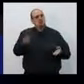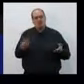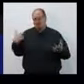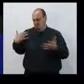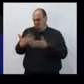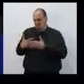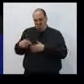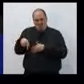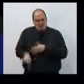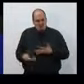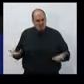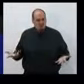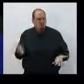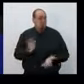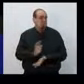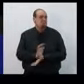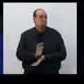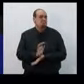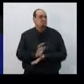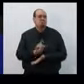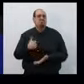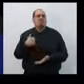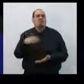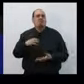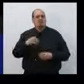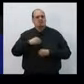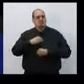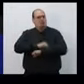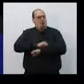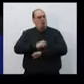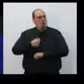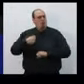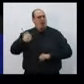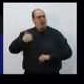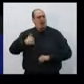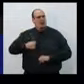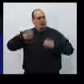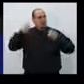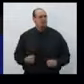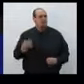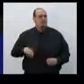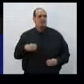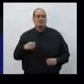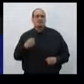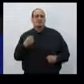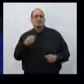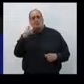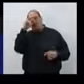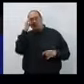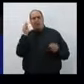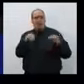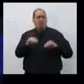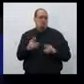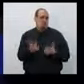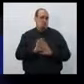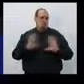acontecimientos no puede ser otra cosa que un imperativo moral de la sociedad argentina no hay mucho más que hablar sí de lo